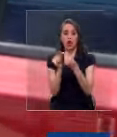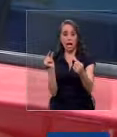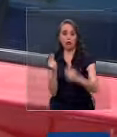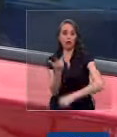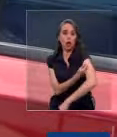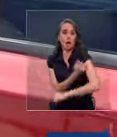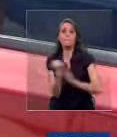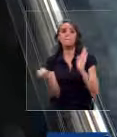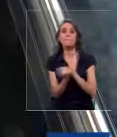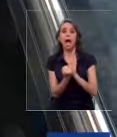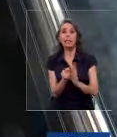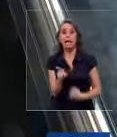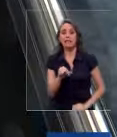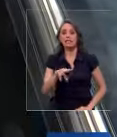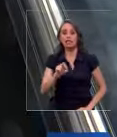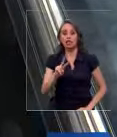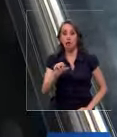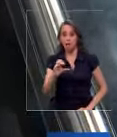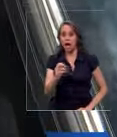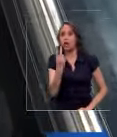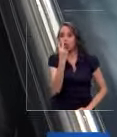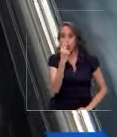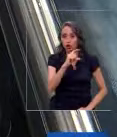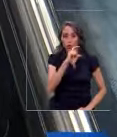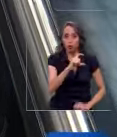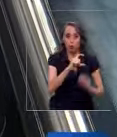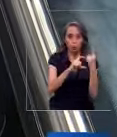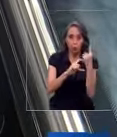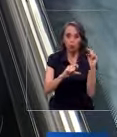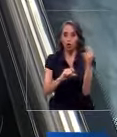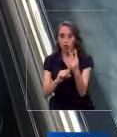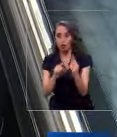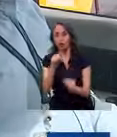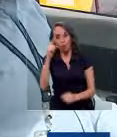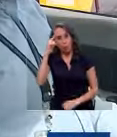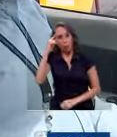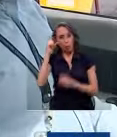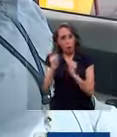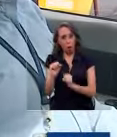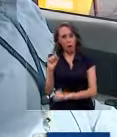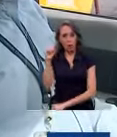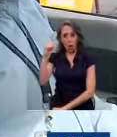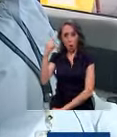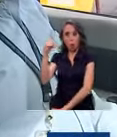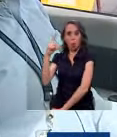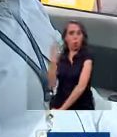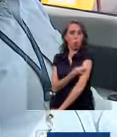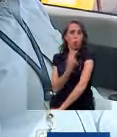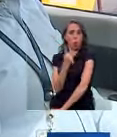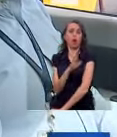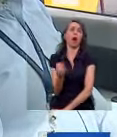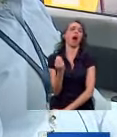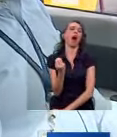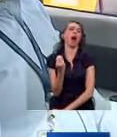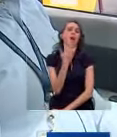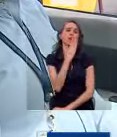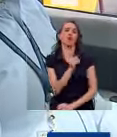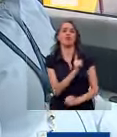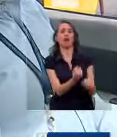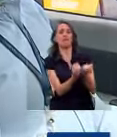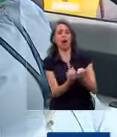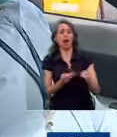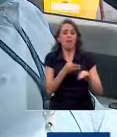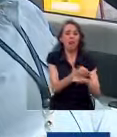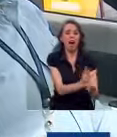sinovac una de dos dosis se imagina que sólo fuera una estupendo porque te invito a todo esto